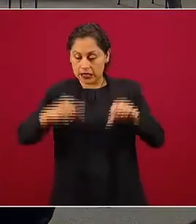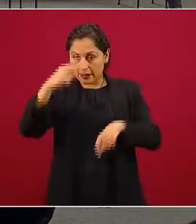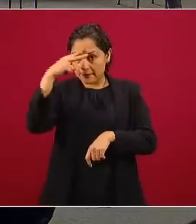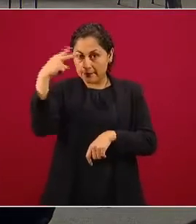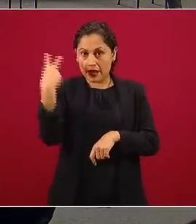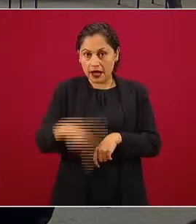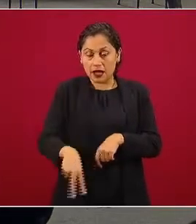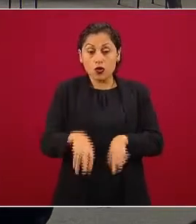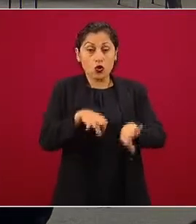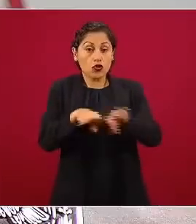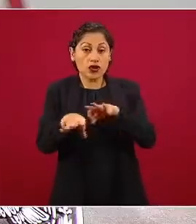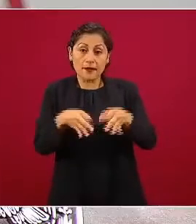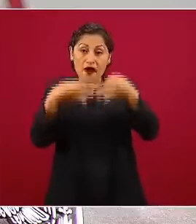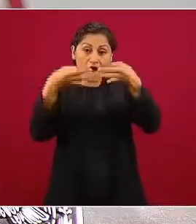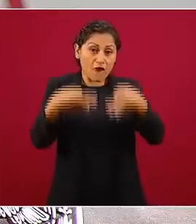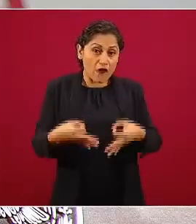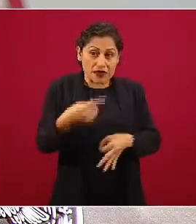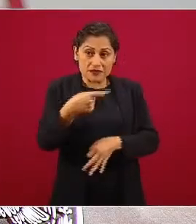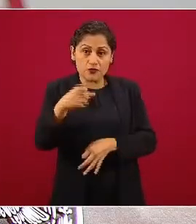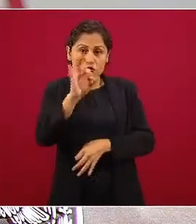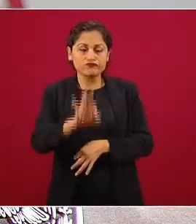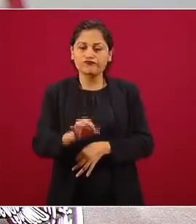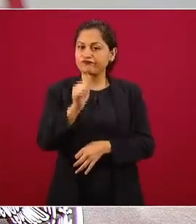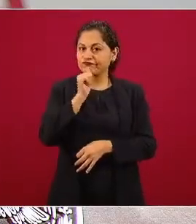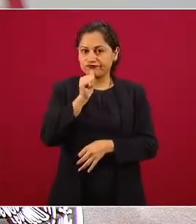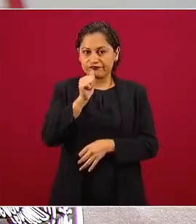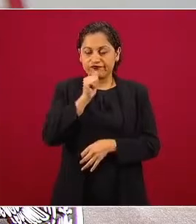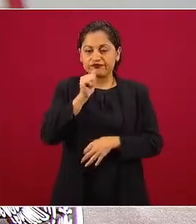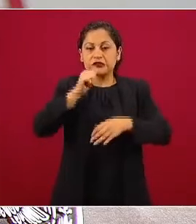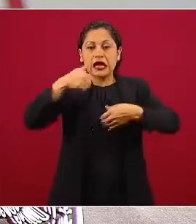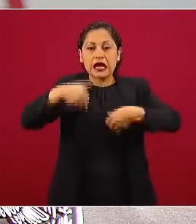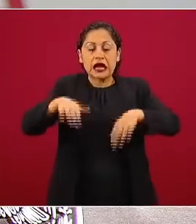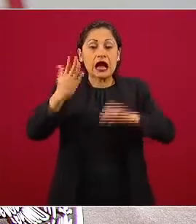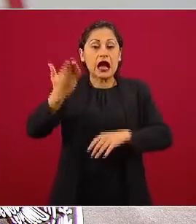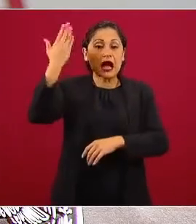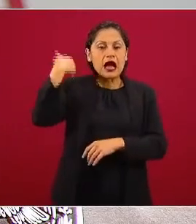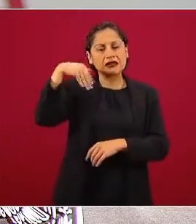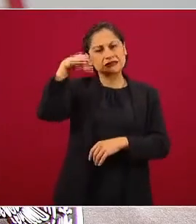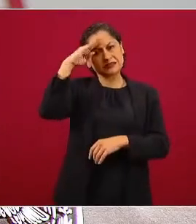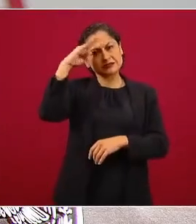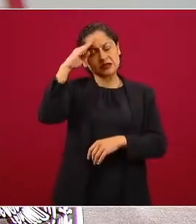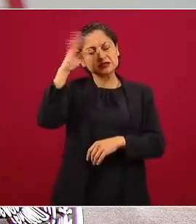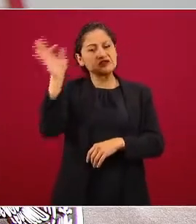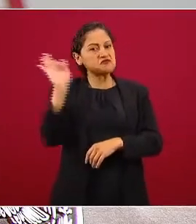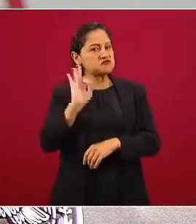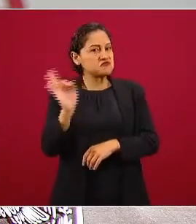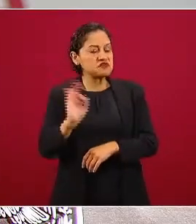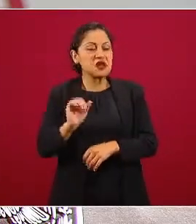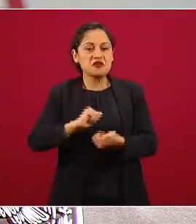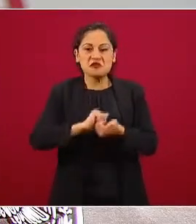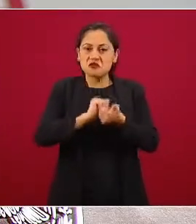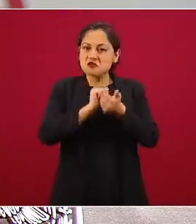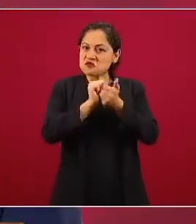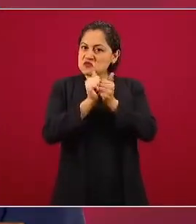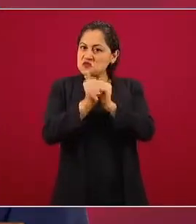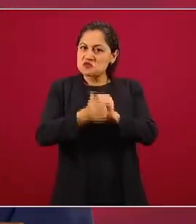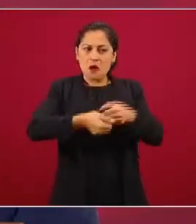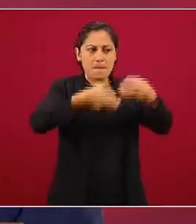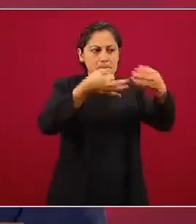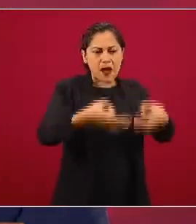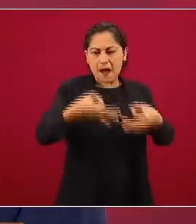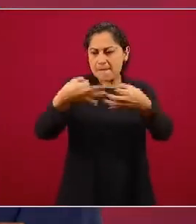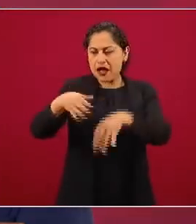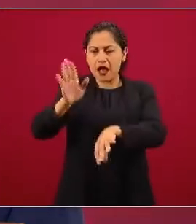informalidad. Y cuando se pensó este sistema, se pensó que México iba a transitar relativamente rápido a un mayor nivel